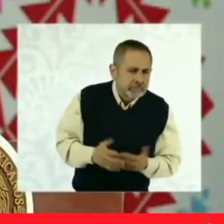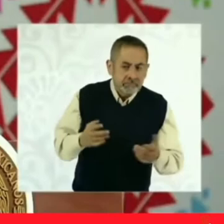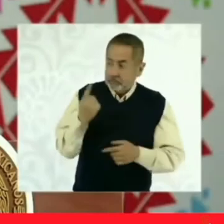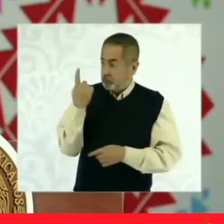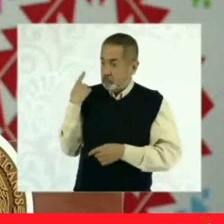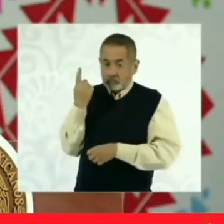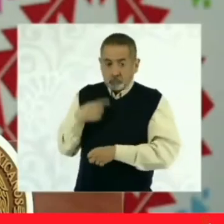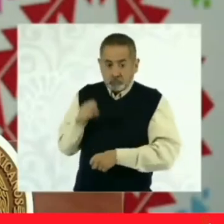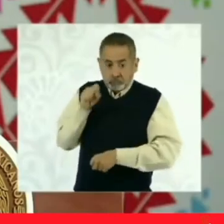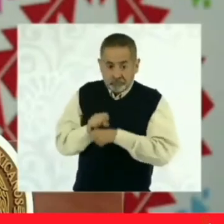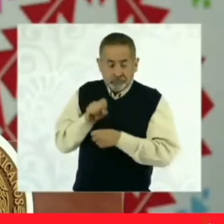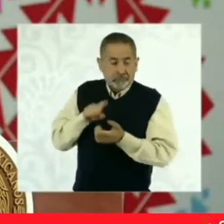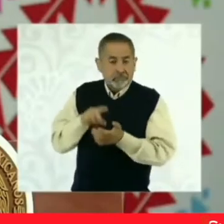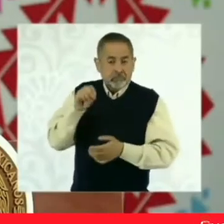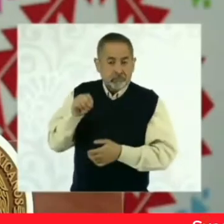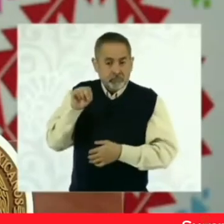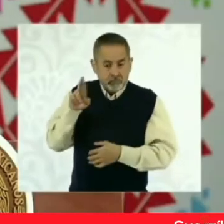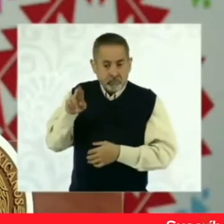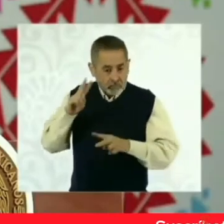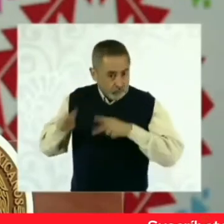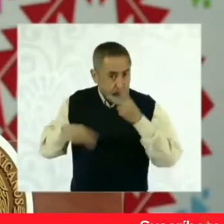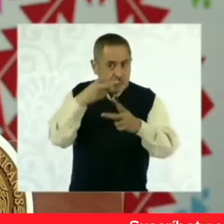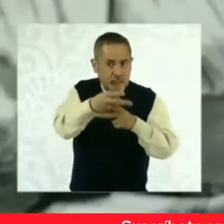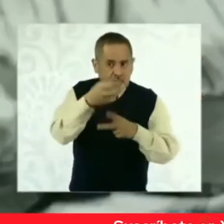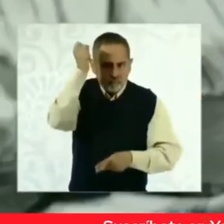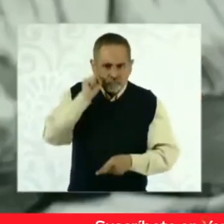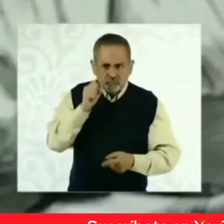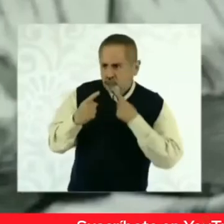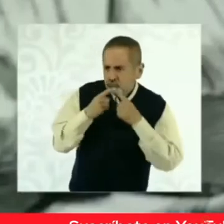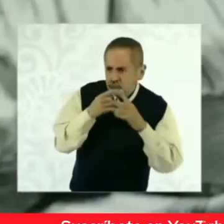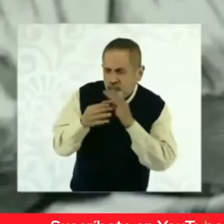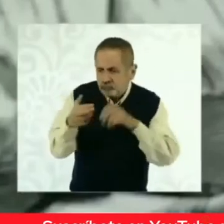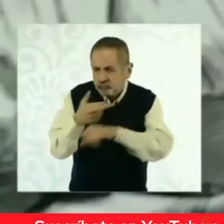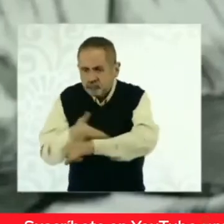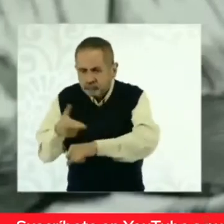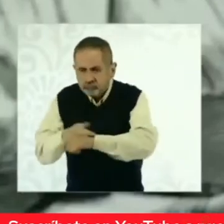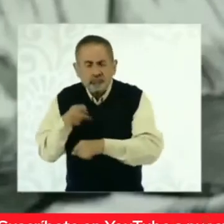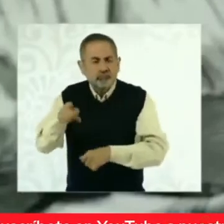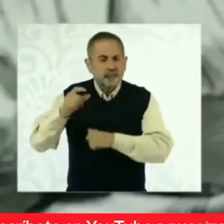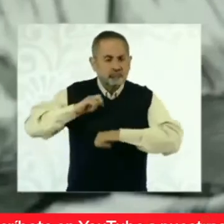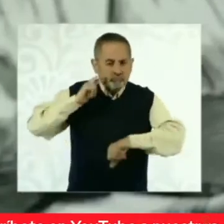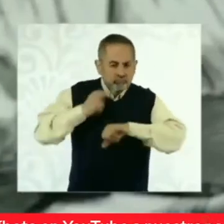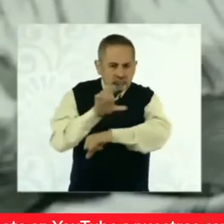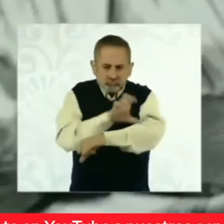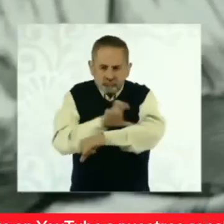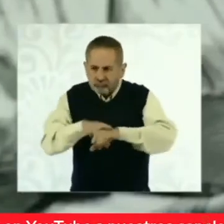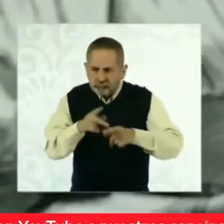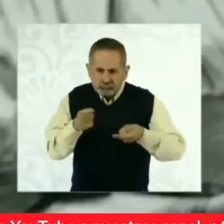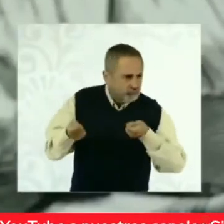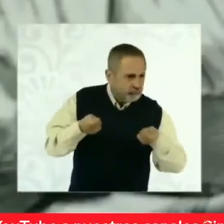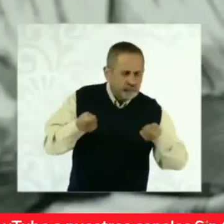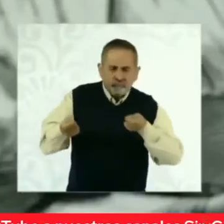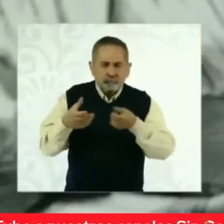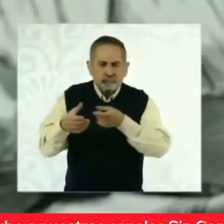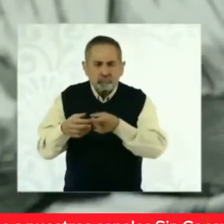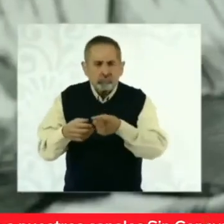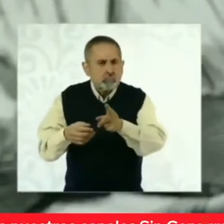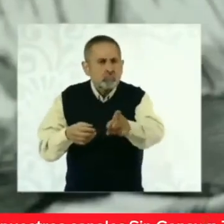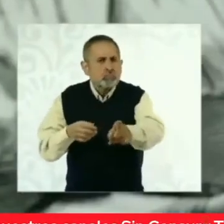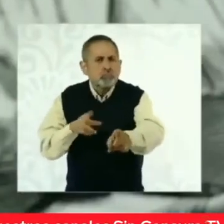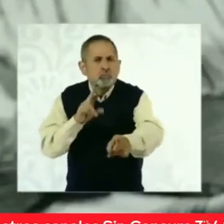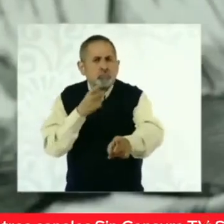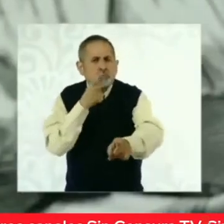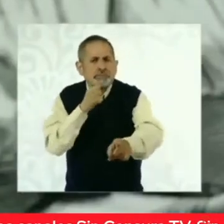Harfuch a Sinaloa, se fue a coordinar